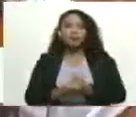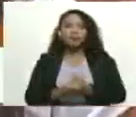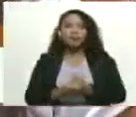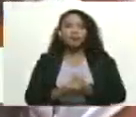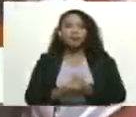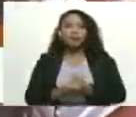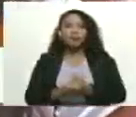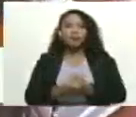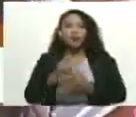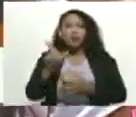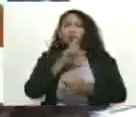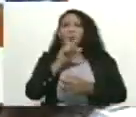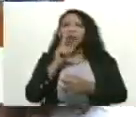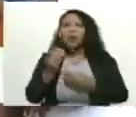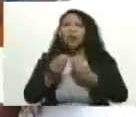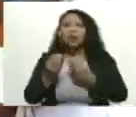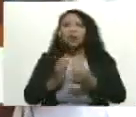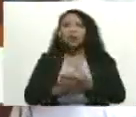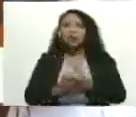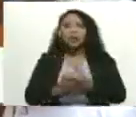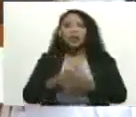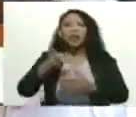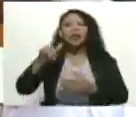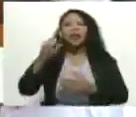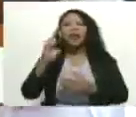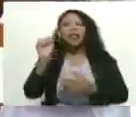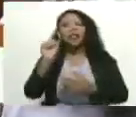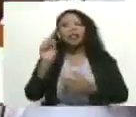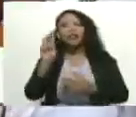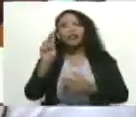¿Cómo te llamas tú? Jesús.